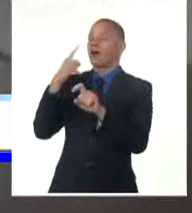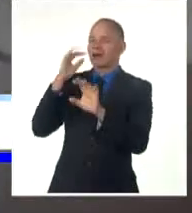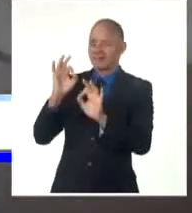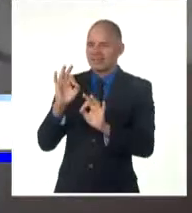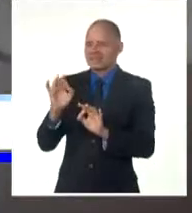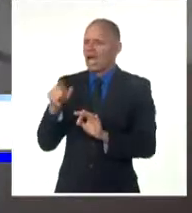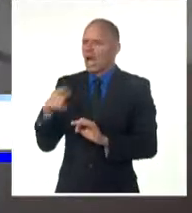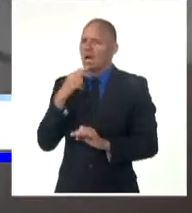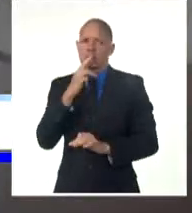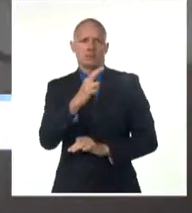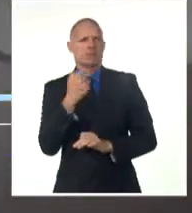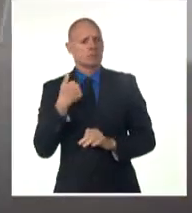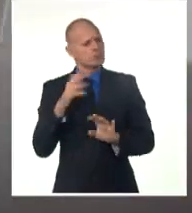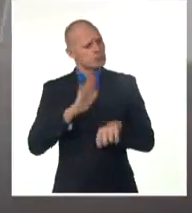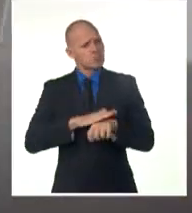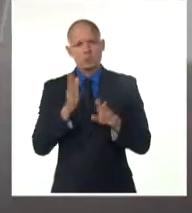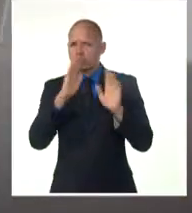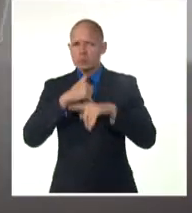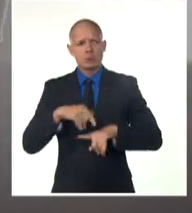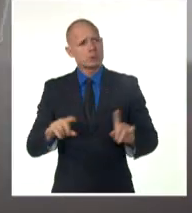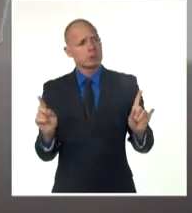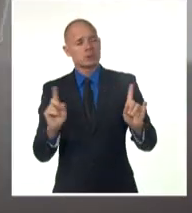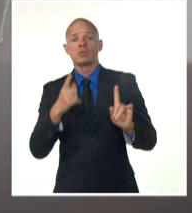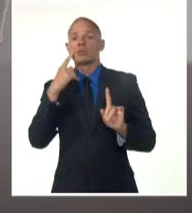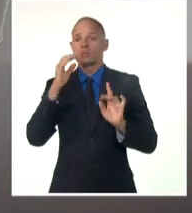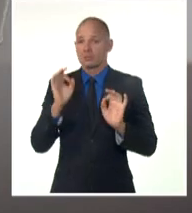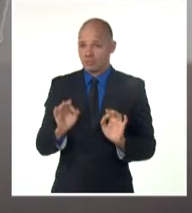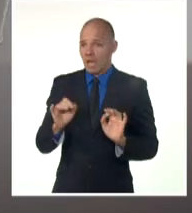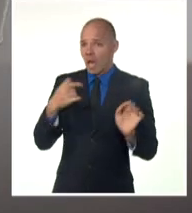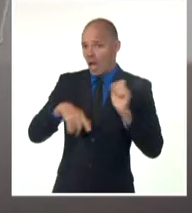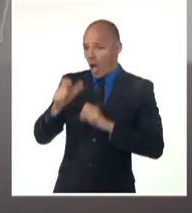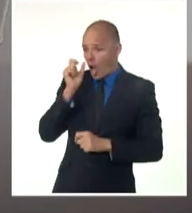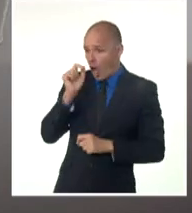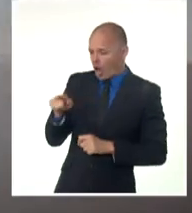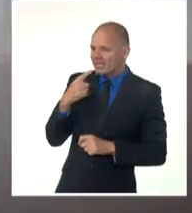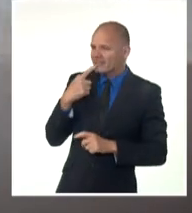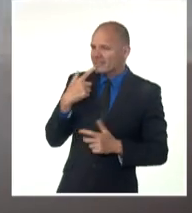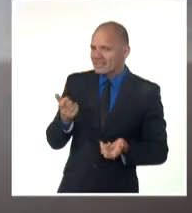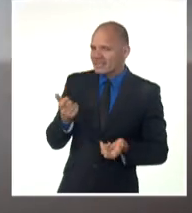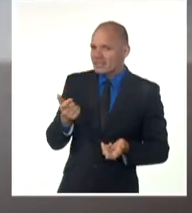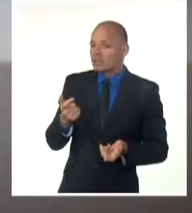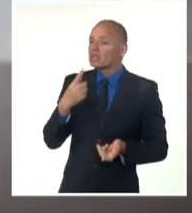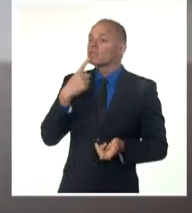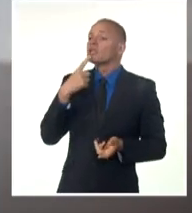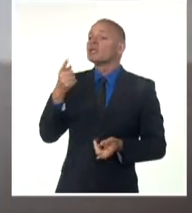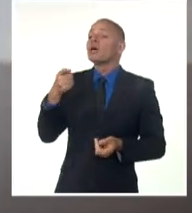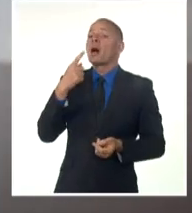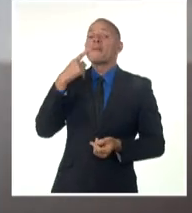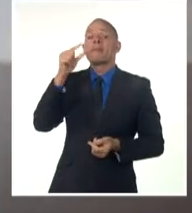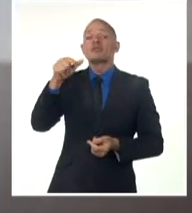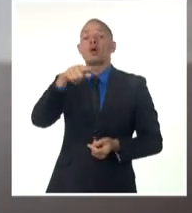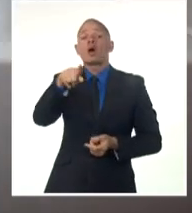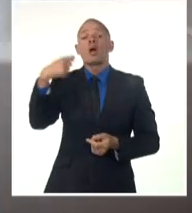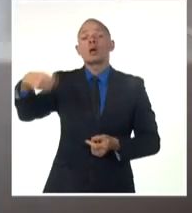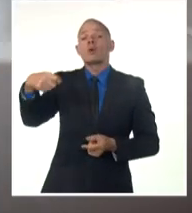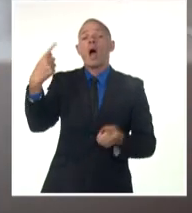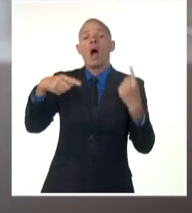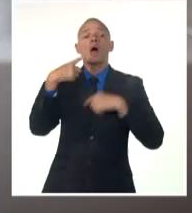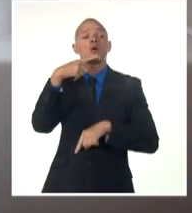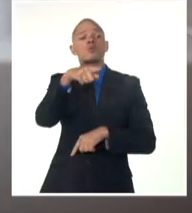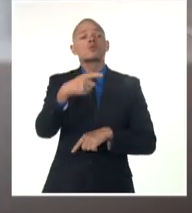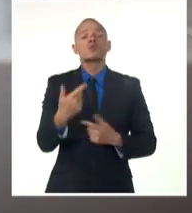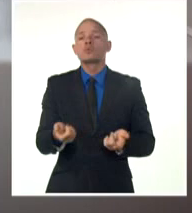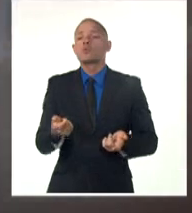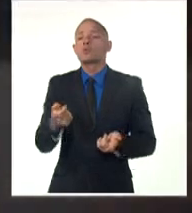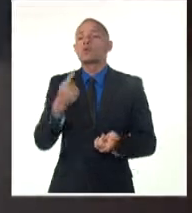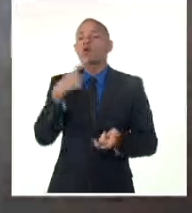actos vandálicos del pasado 8 de enero. El magistrado de Moraes pidió al responsable en funciones del Gabinete de Seguridad, Ricardo Capelli,